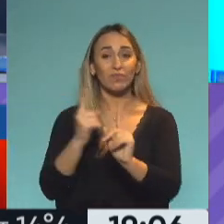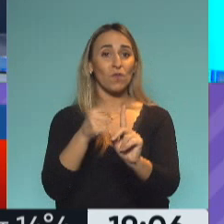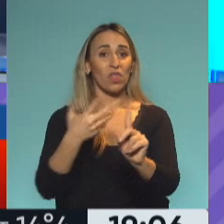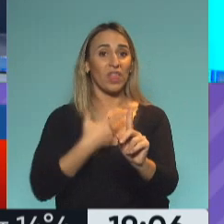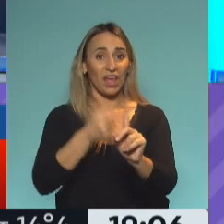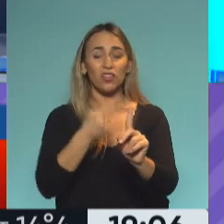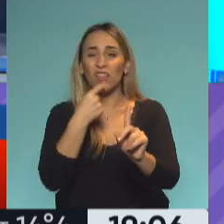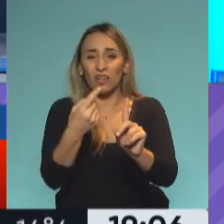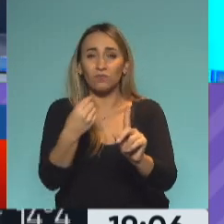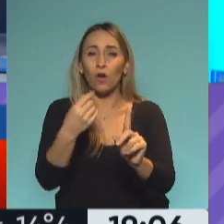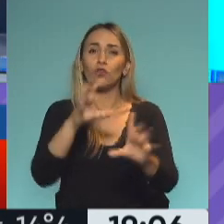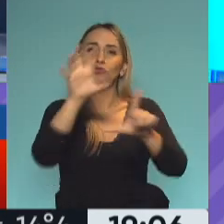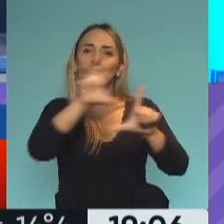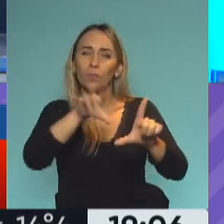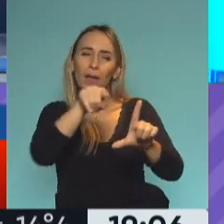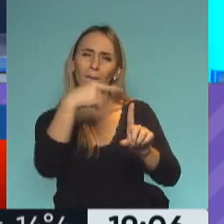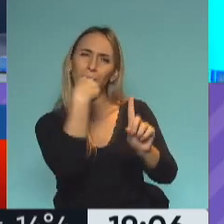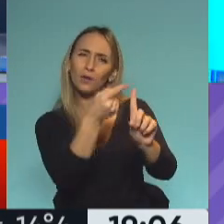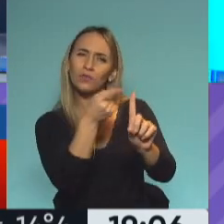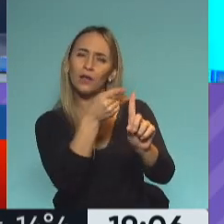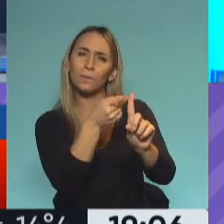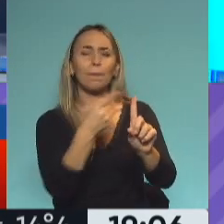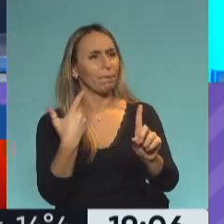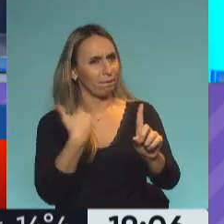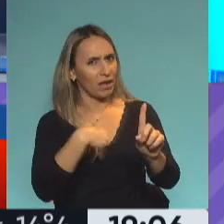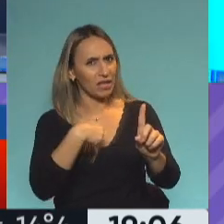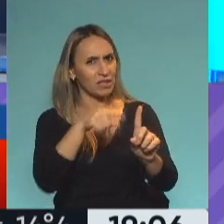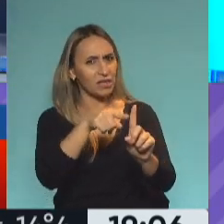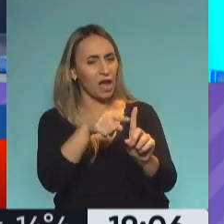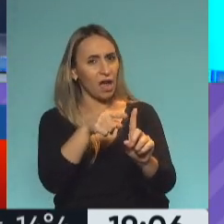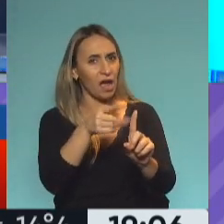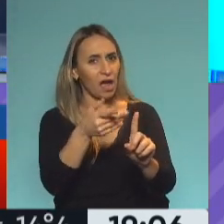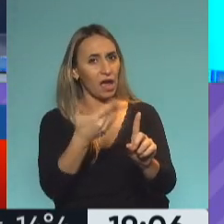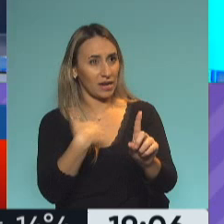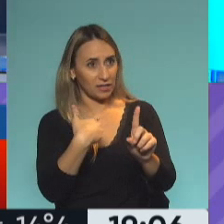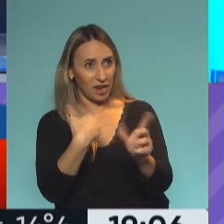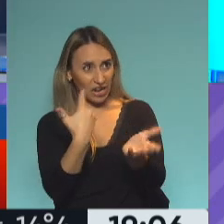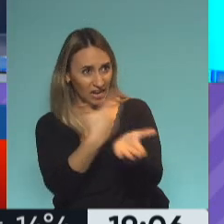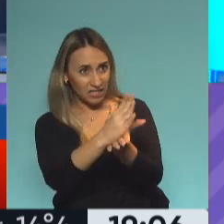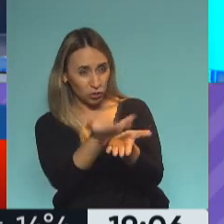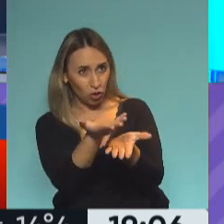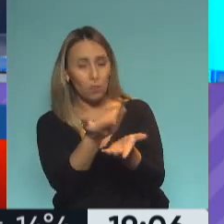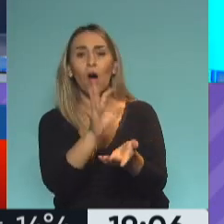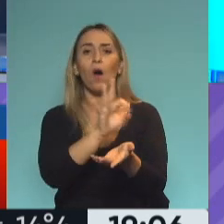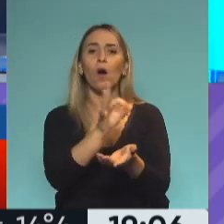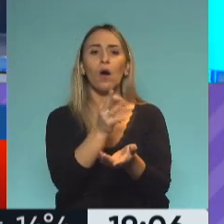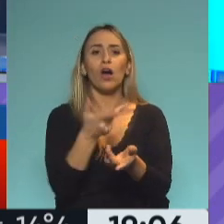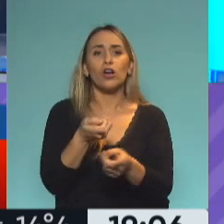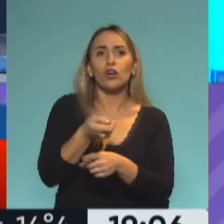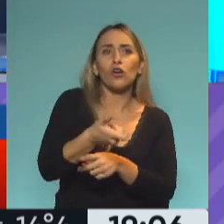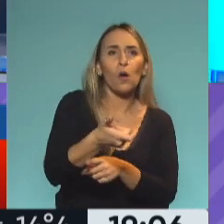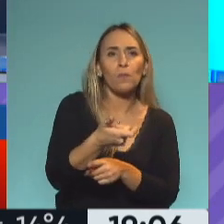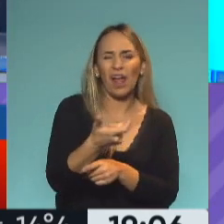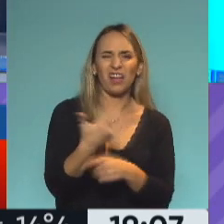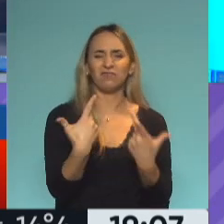Fue consultado en ese Zoom sobre si Argentina se había rechazado la compra de vacunas de Pfizer a través del